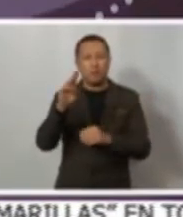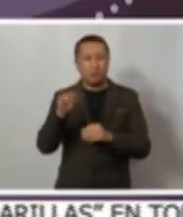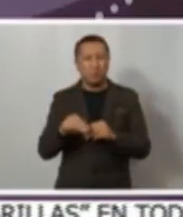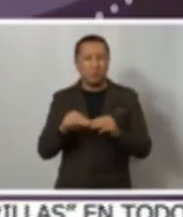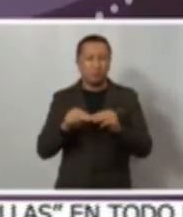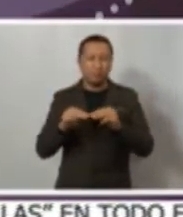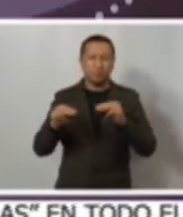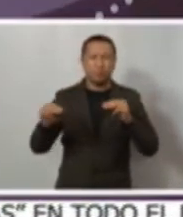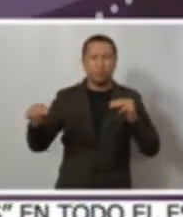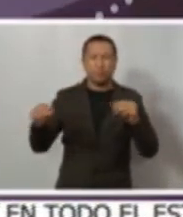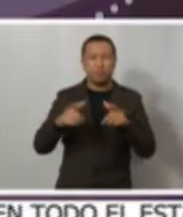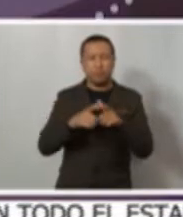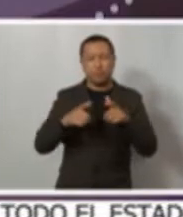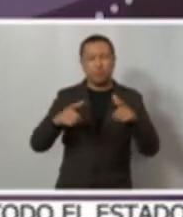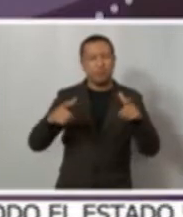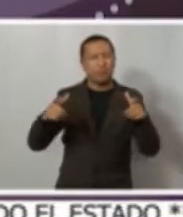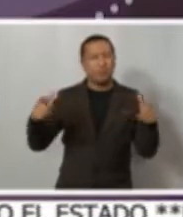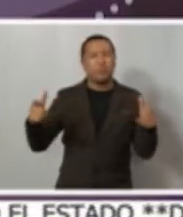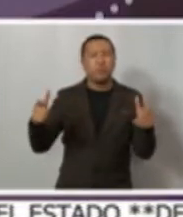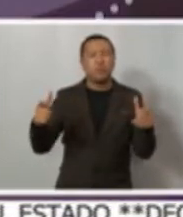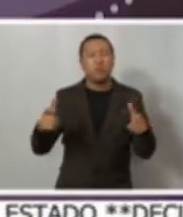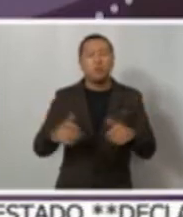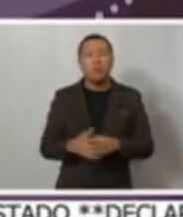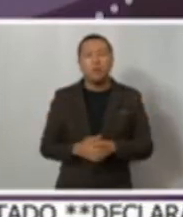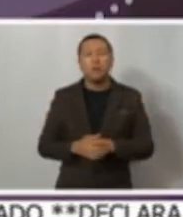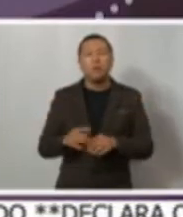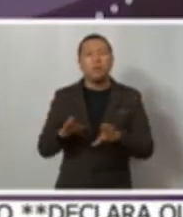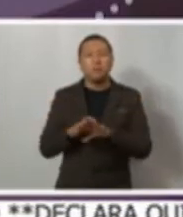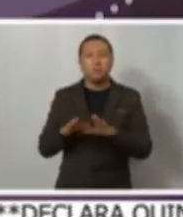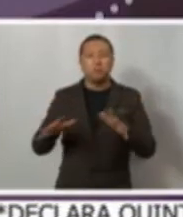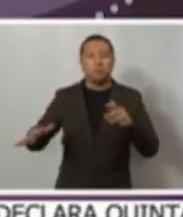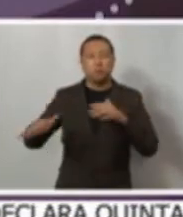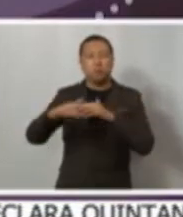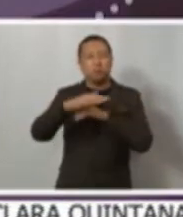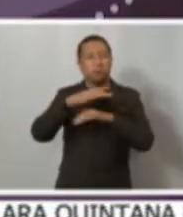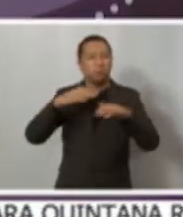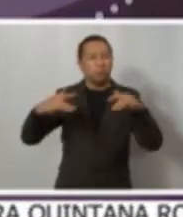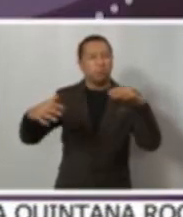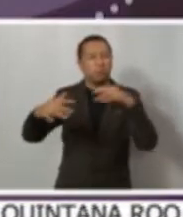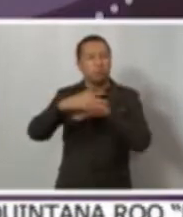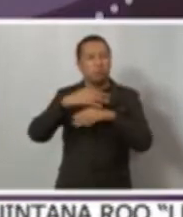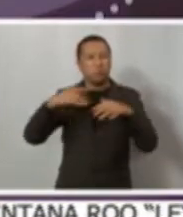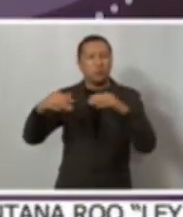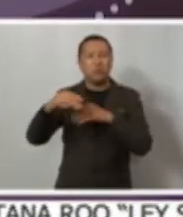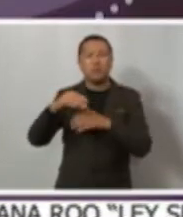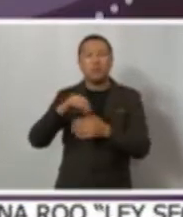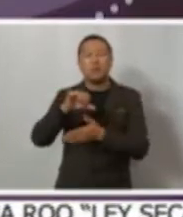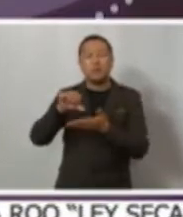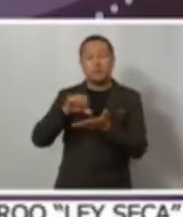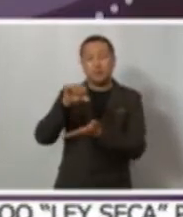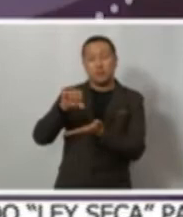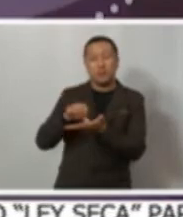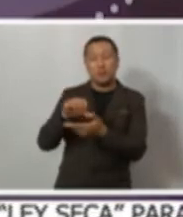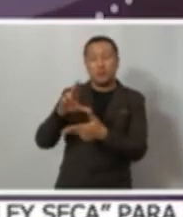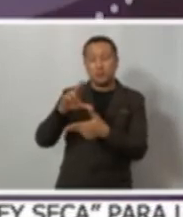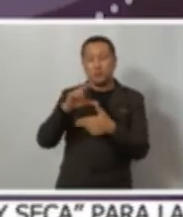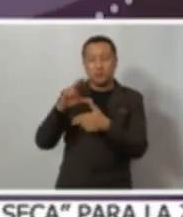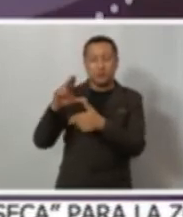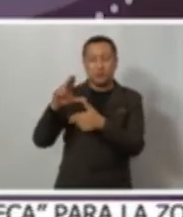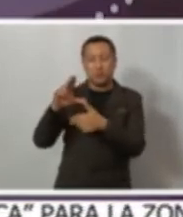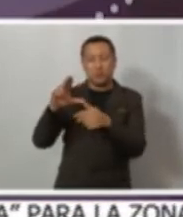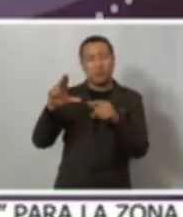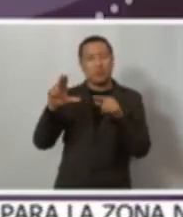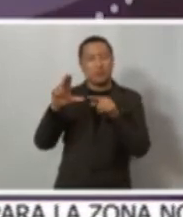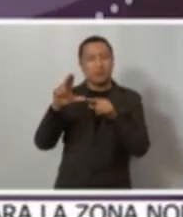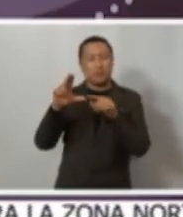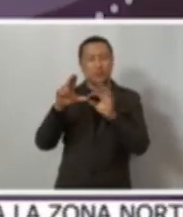de afectaciones que pudiera tener, si no con la gran magnitud del centro, que es y se apunta y se apuntala y se